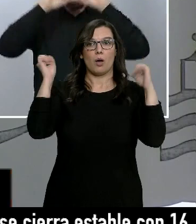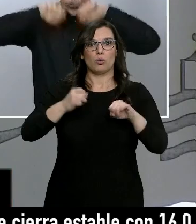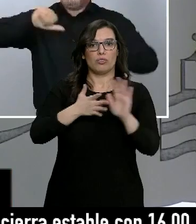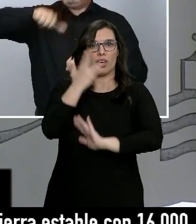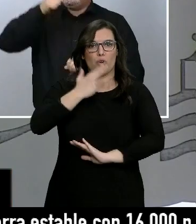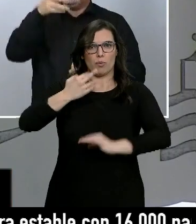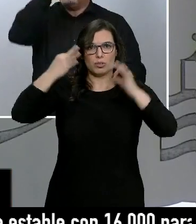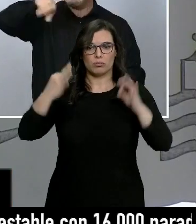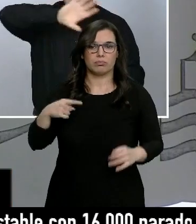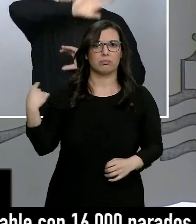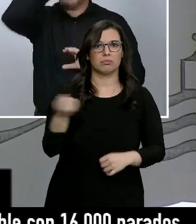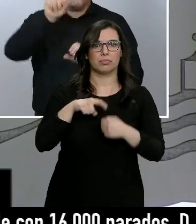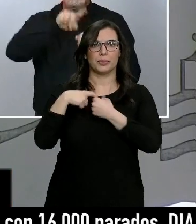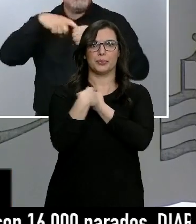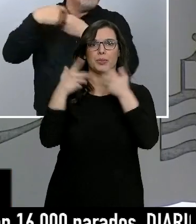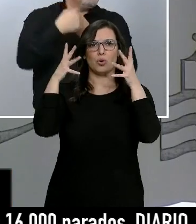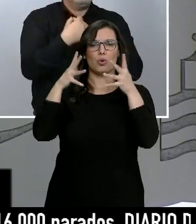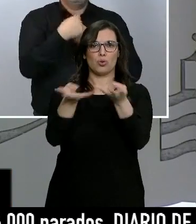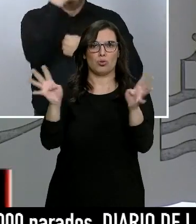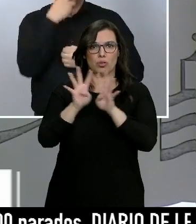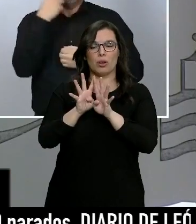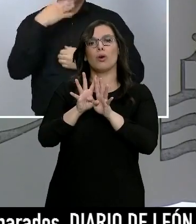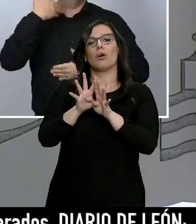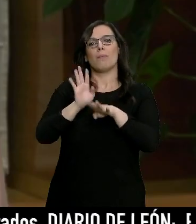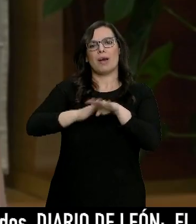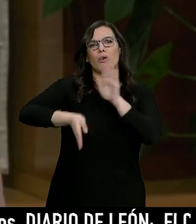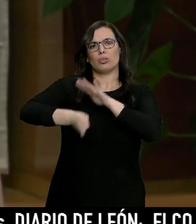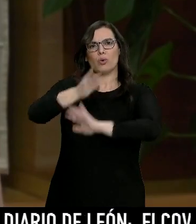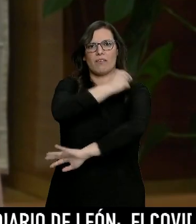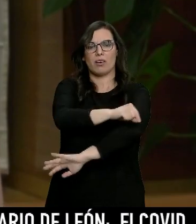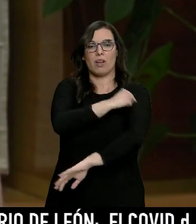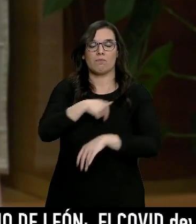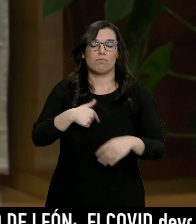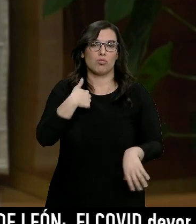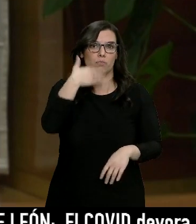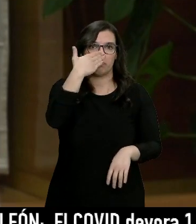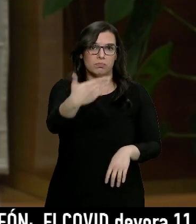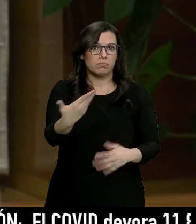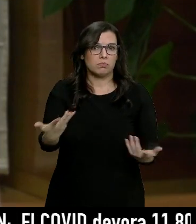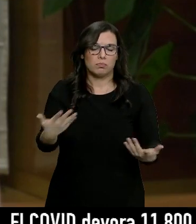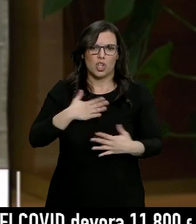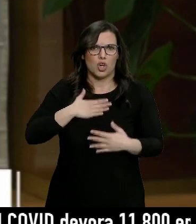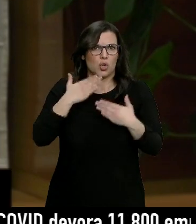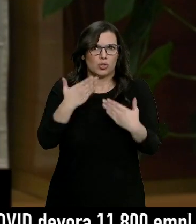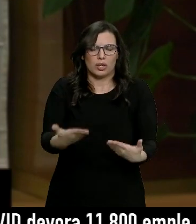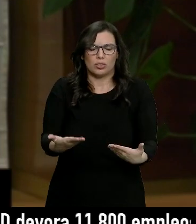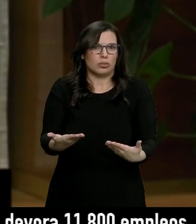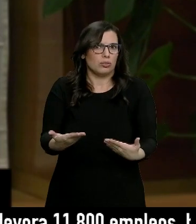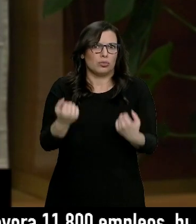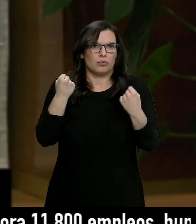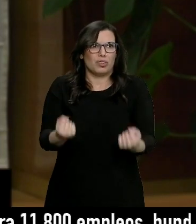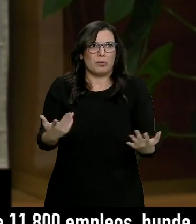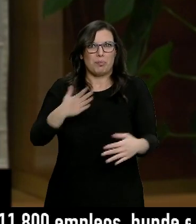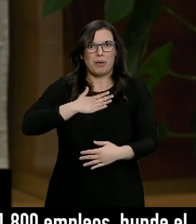de todos los integrantes del Consejo en seguir vacunando. Yo la verdad es que sintiéndolo mucho y sintiéndolo en el alma, para